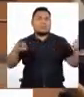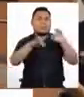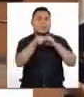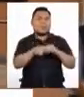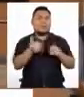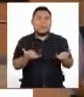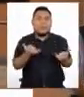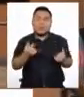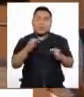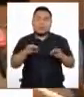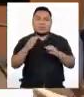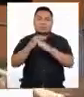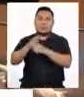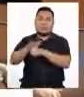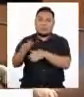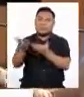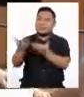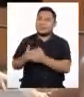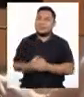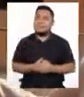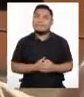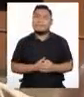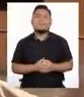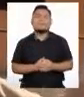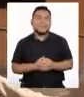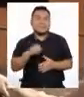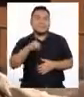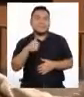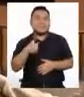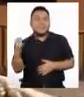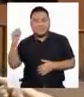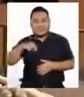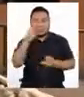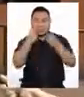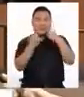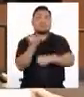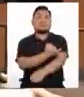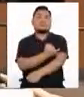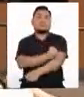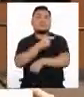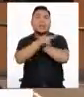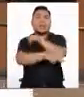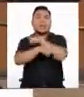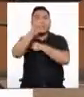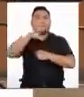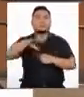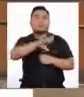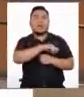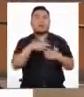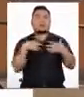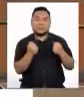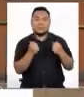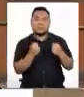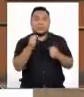hacer frente al COVID-19. Mire, estamos aquí en una visita al Instituto Nacional de Salud. Es una institución